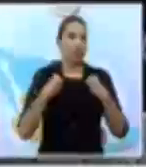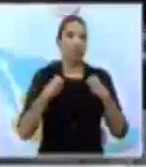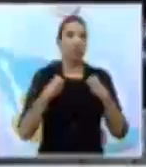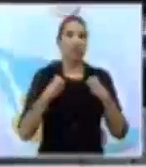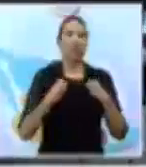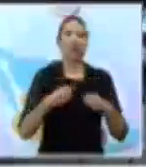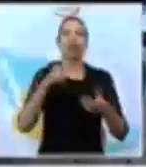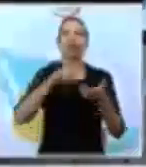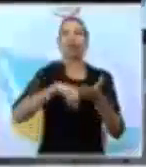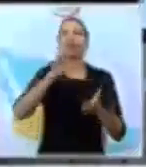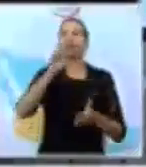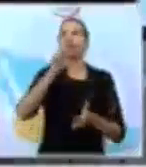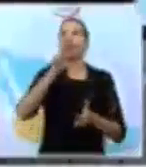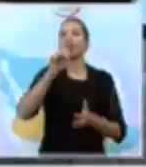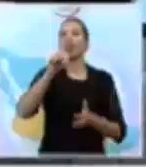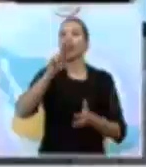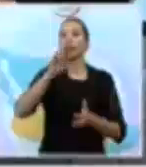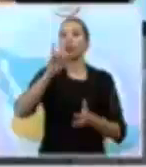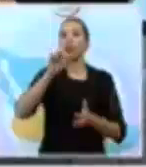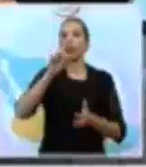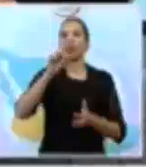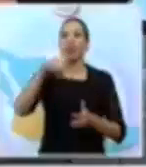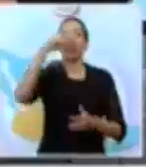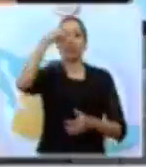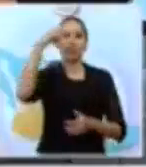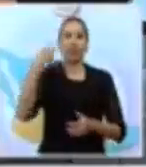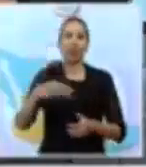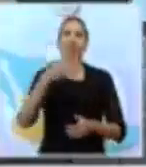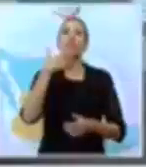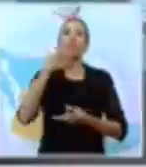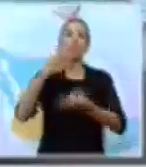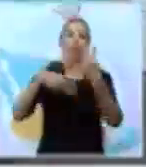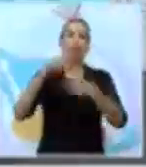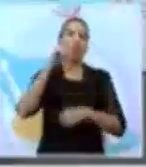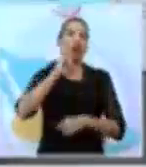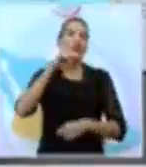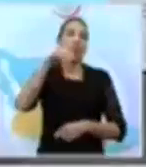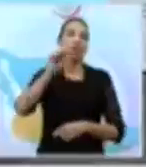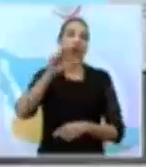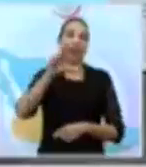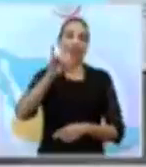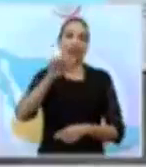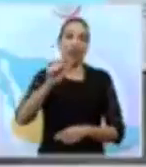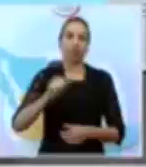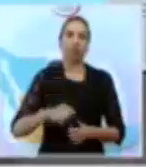la PNUD México. Nuevamente bienvenida, Marcia.